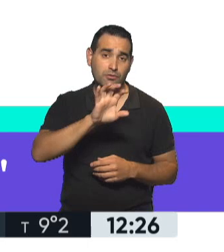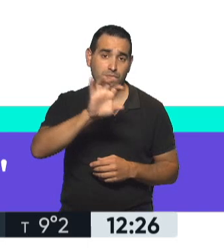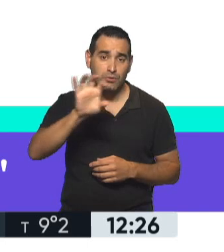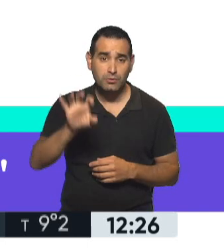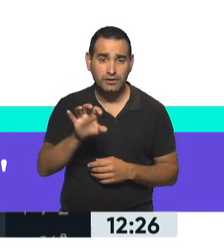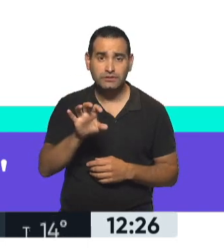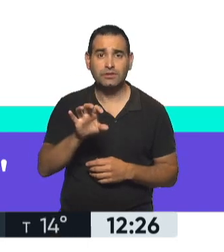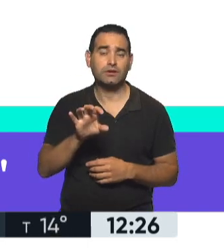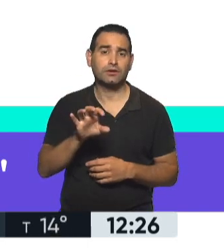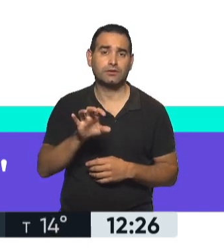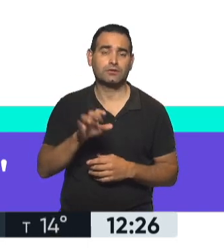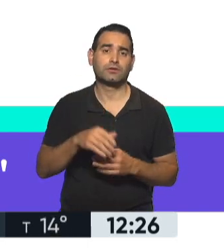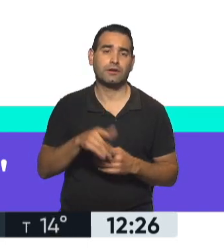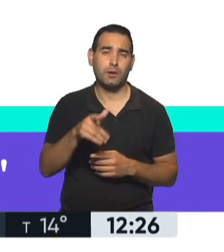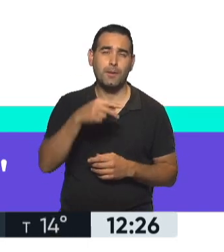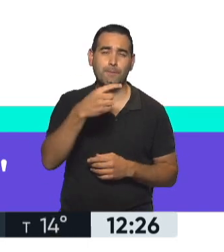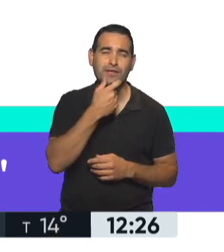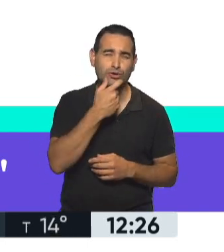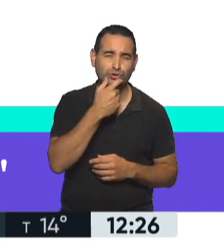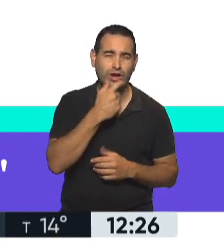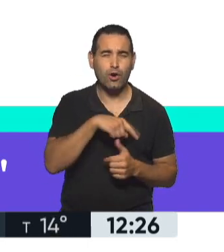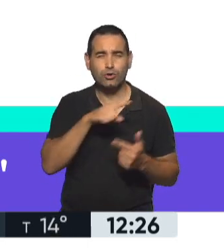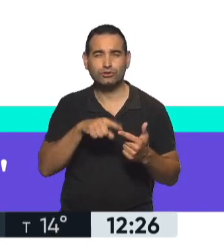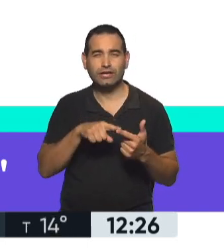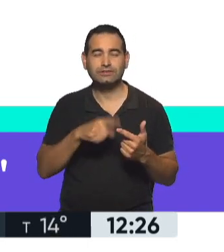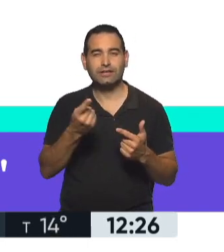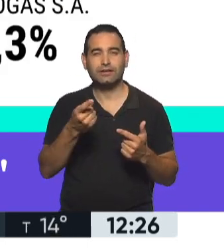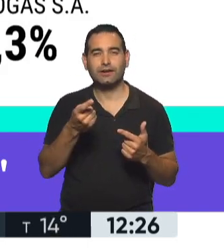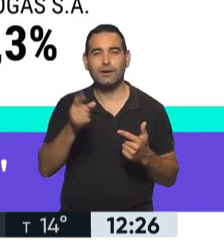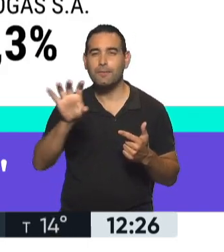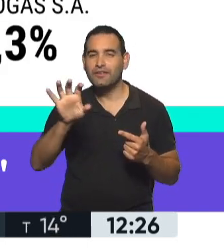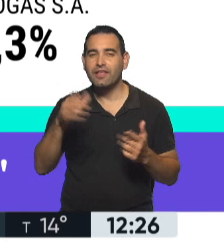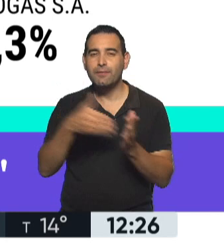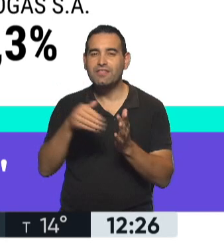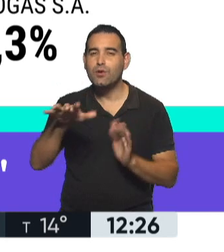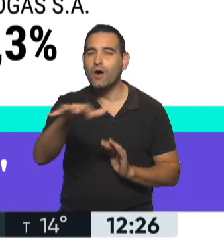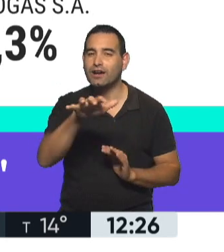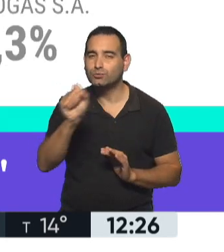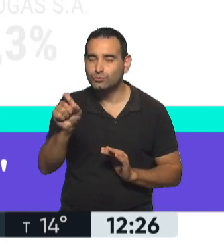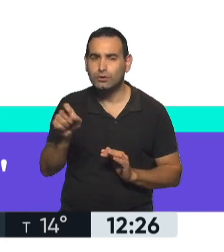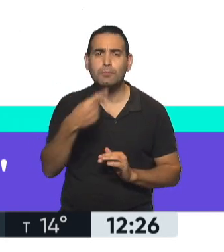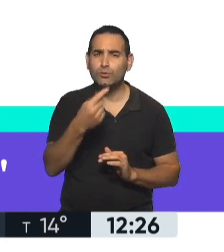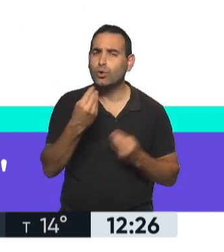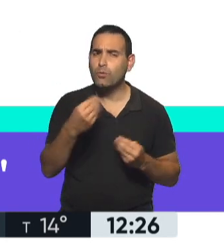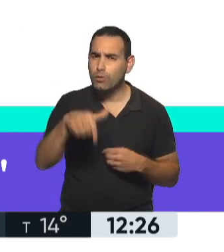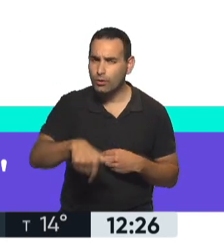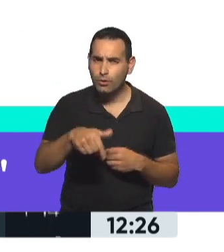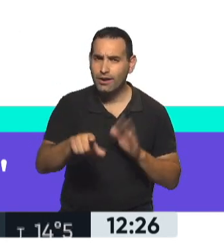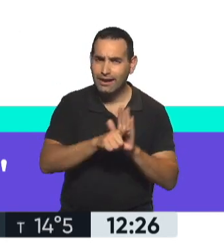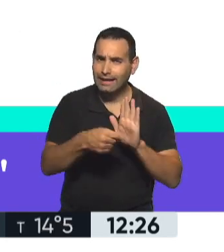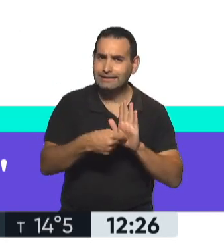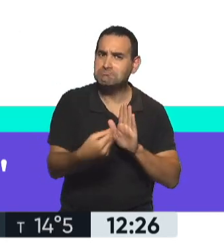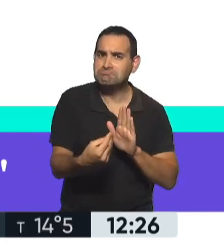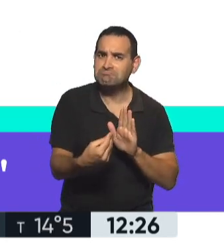están contempladas completamente, el caso de Mendoza, y otras por algunos distritos o jurisdicciones. ¿Cómo va a ser el funcionamiento? ¿Cómo se va a